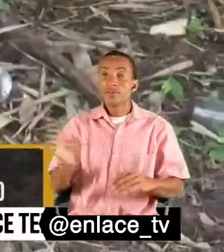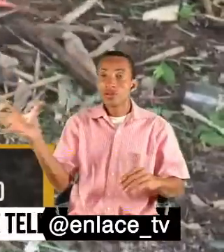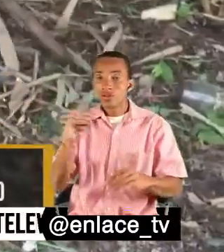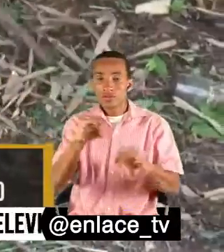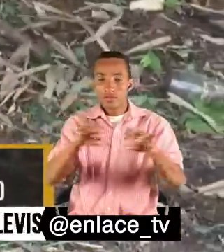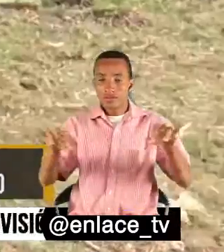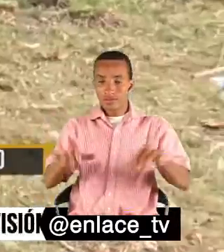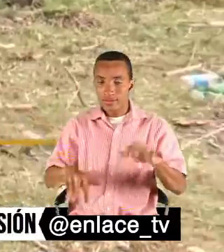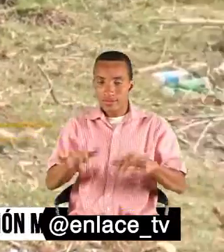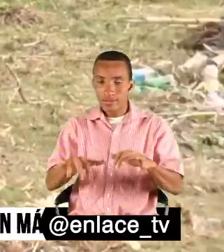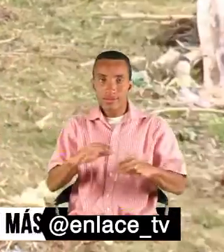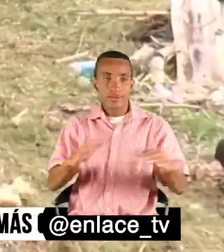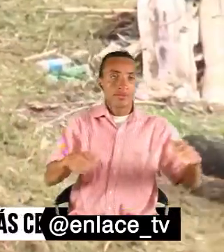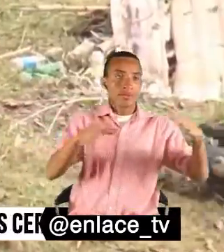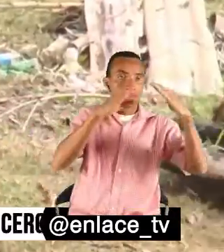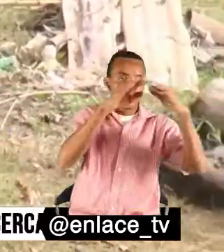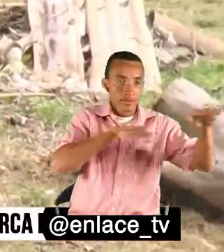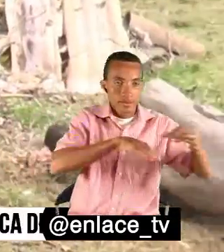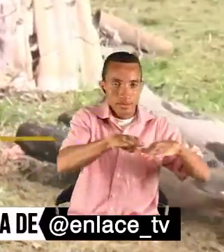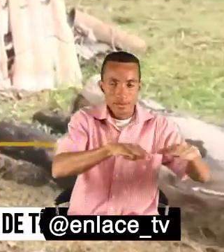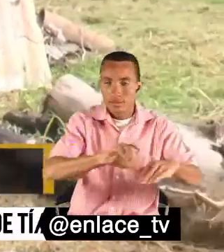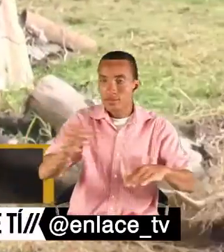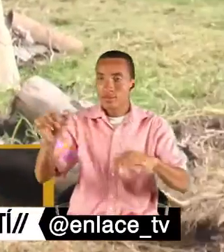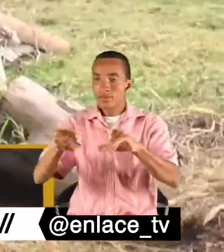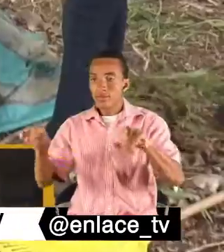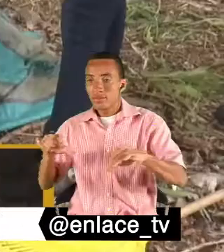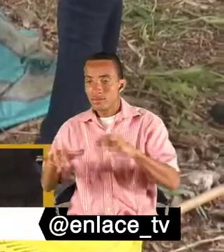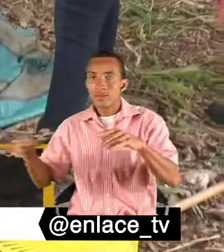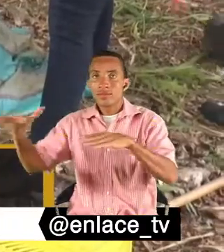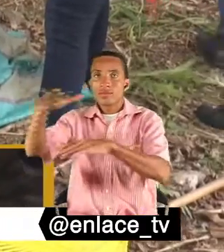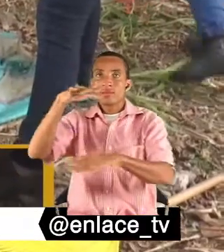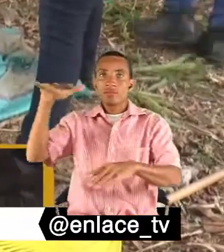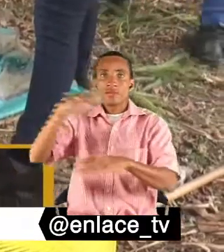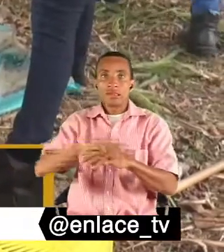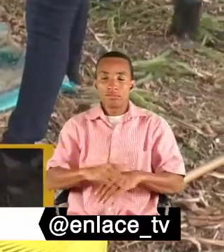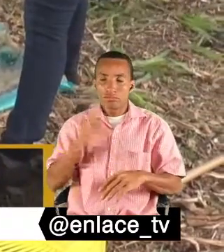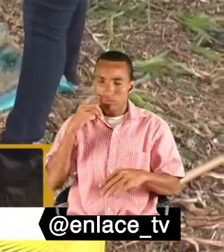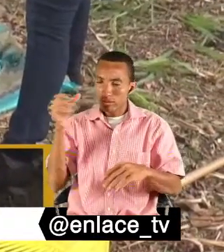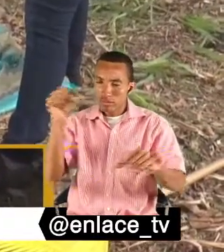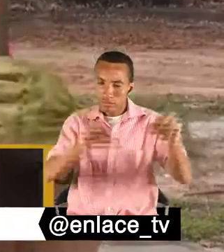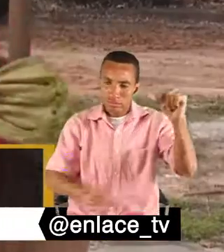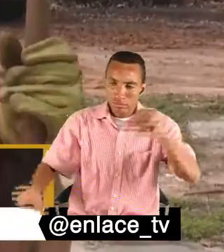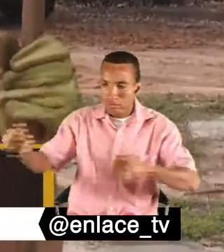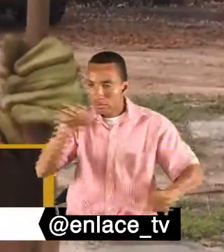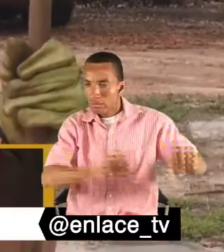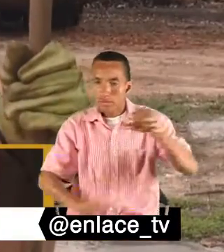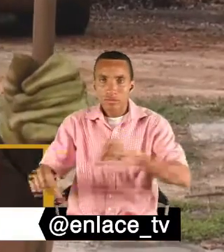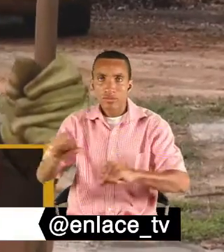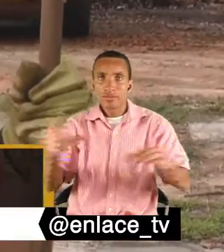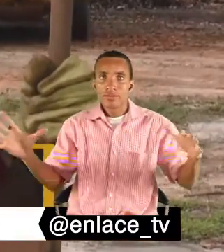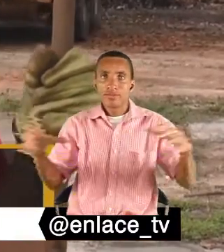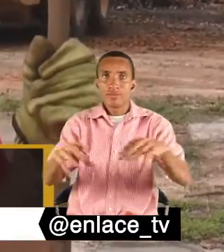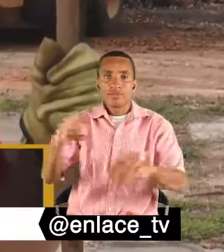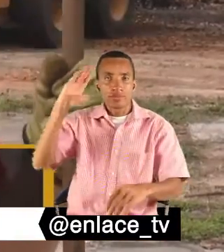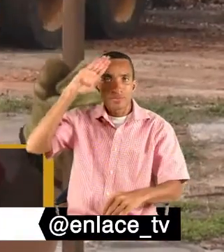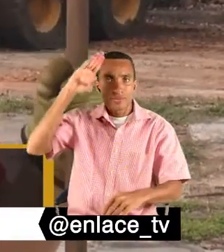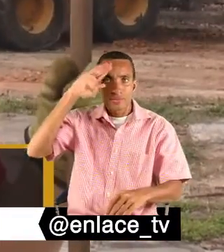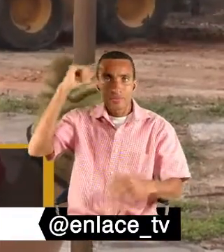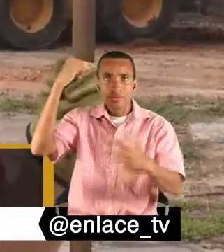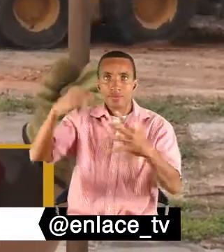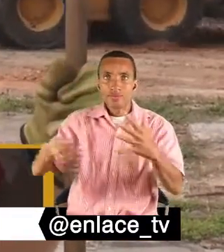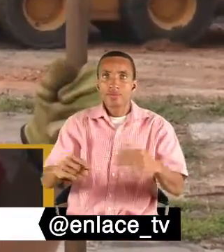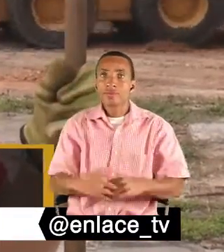Ambiente e Infraestructura, en asocio con la Policía Nacional, adelantan campaña de aseo en el antiguo Cadillac. Bueno, en la campaña de orden y aseo,